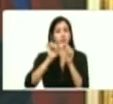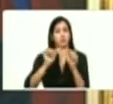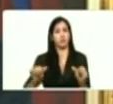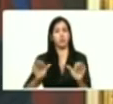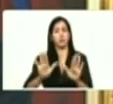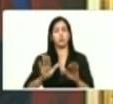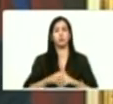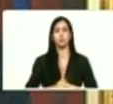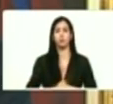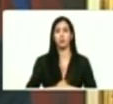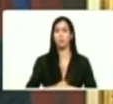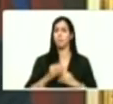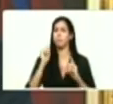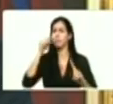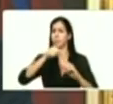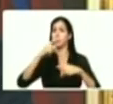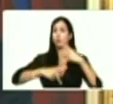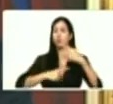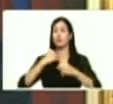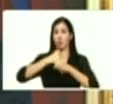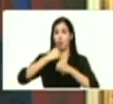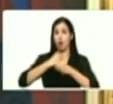para producir para trabajar